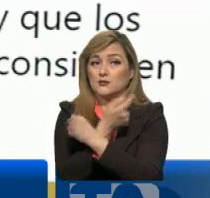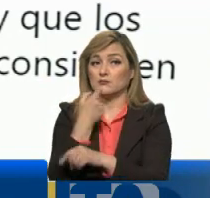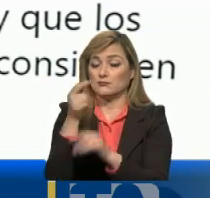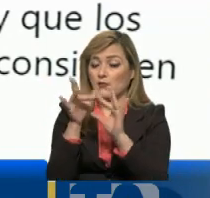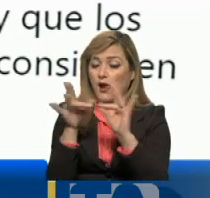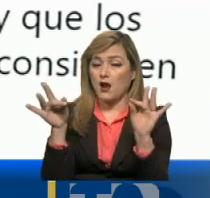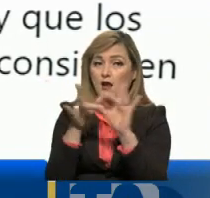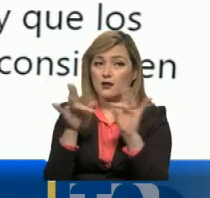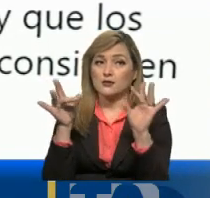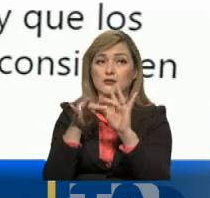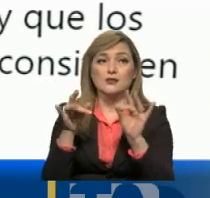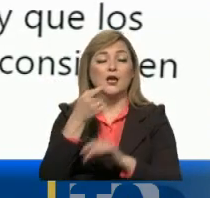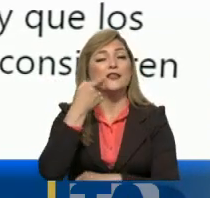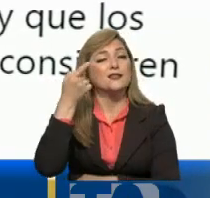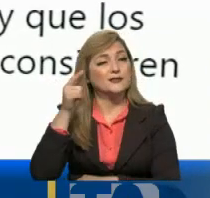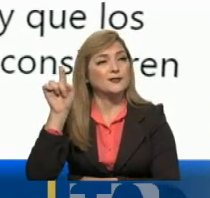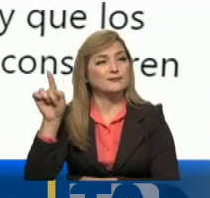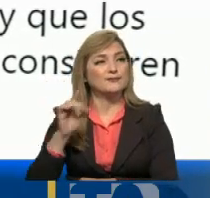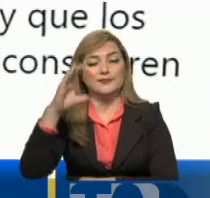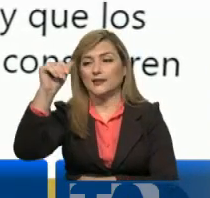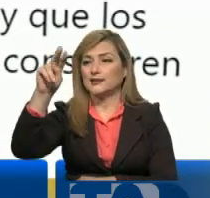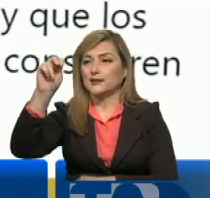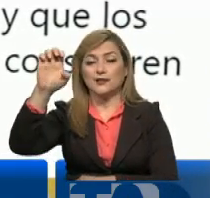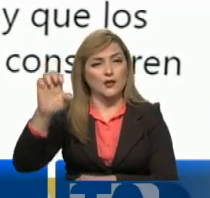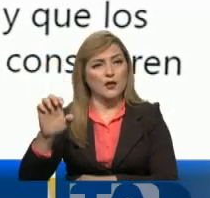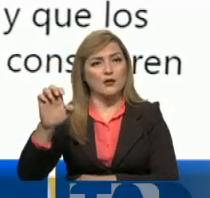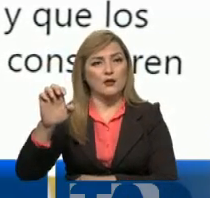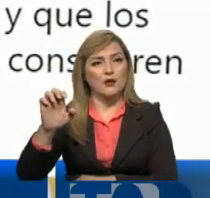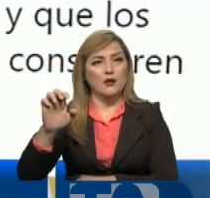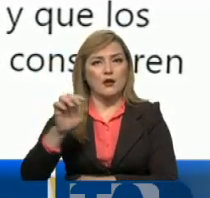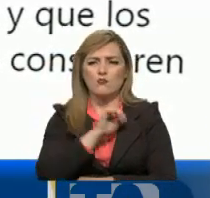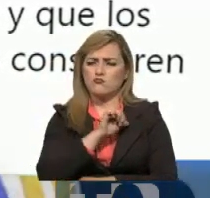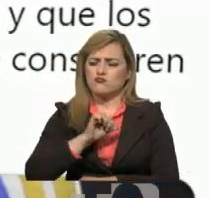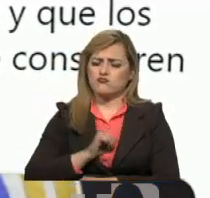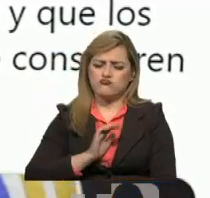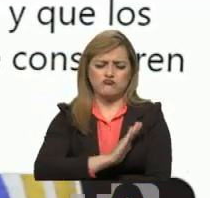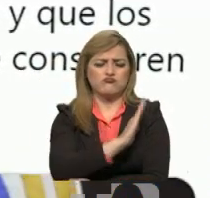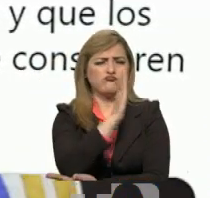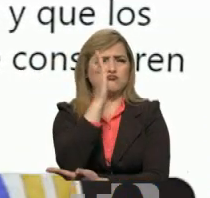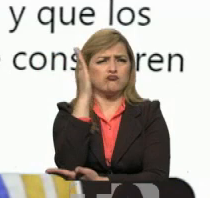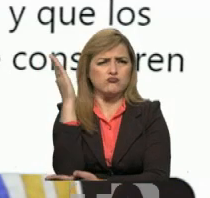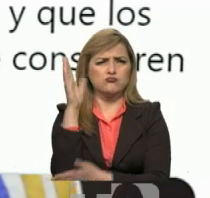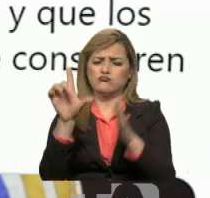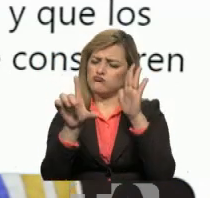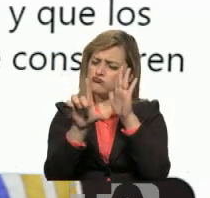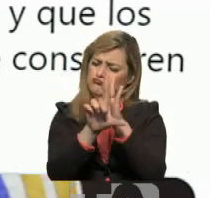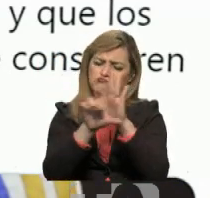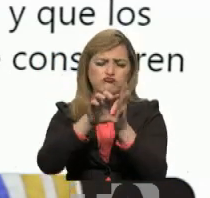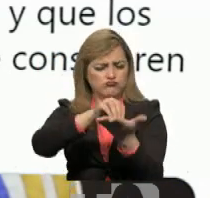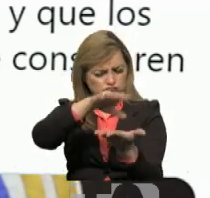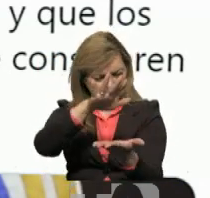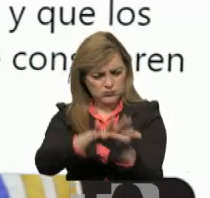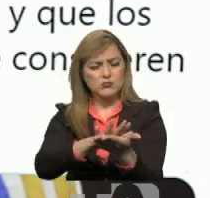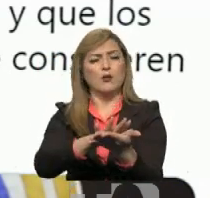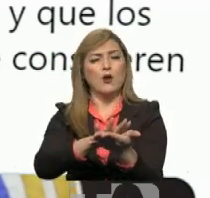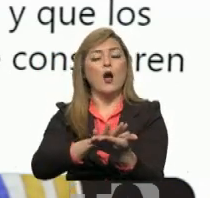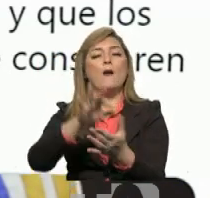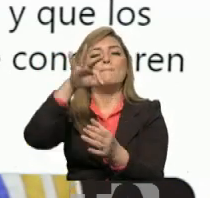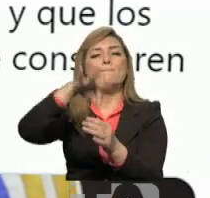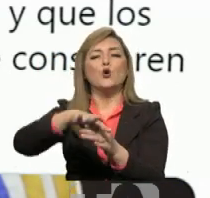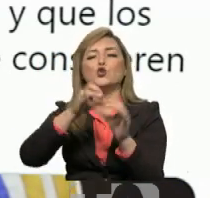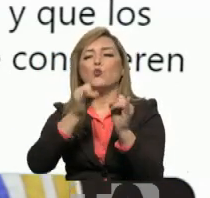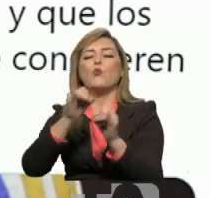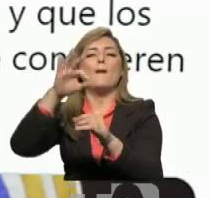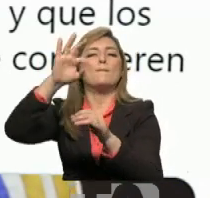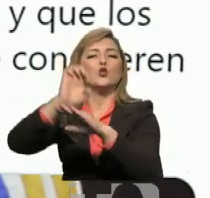Twitter, donde manifestó: el CNE actúa de manera imparcial y apegado a la ley, garantizando el respeto de cada voto de los ecuatorianos.